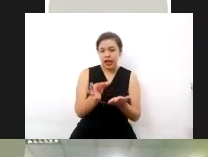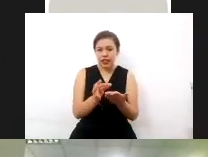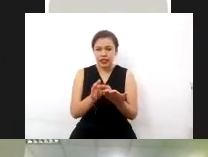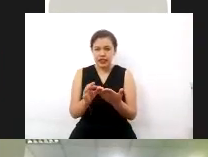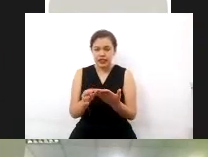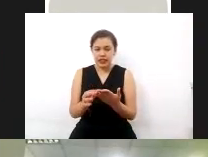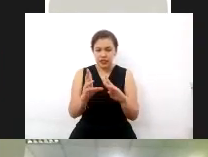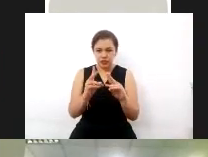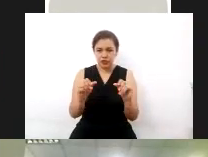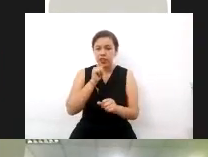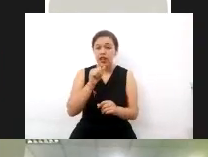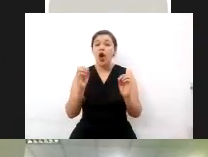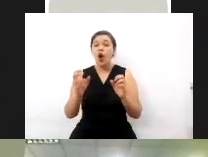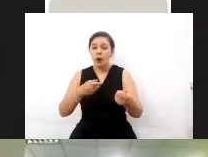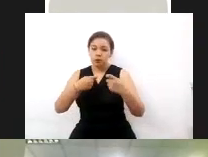el plástico.